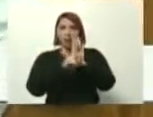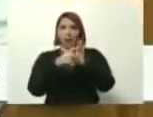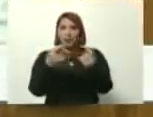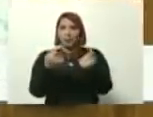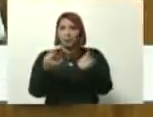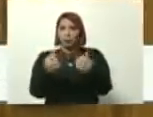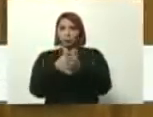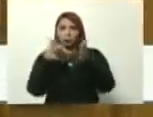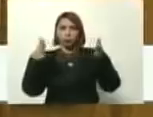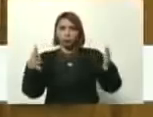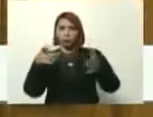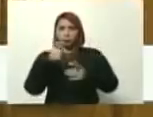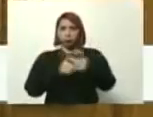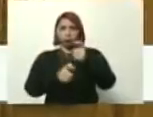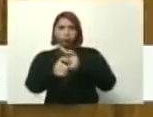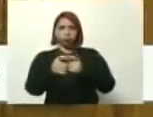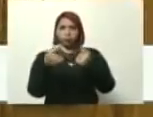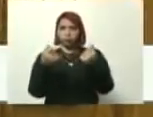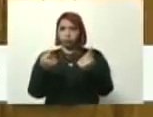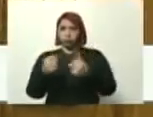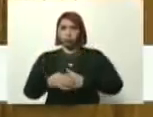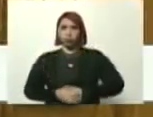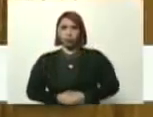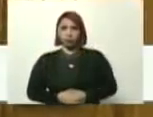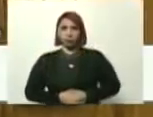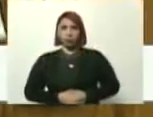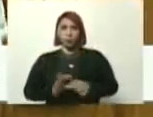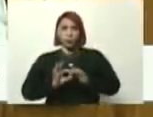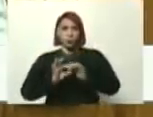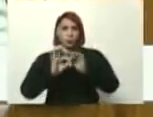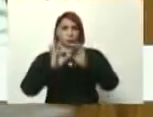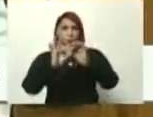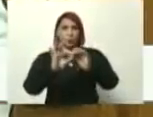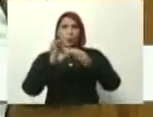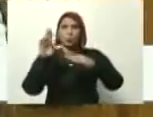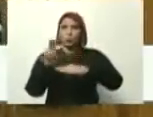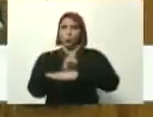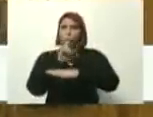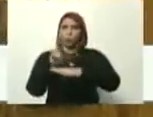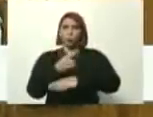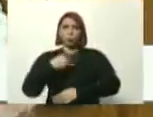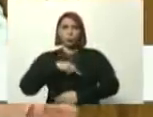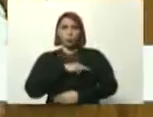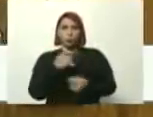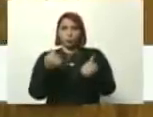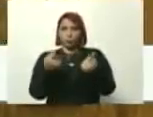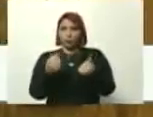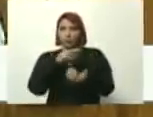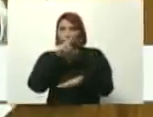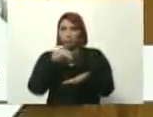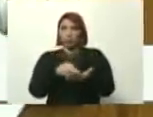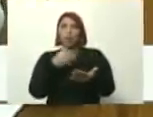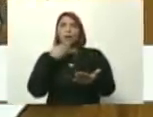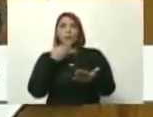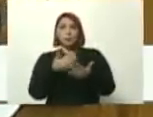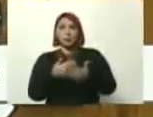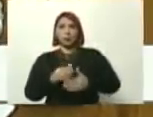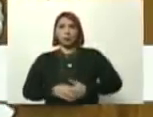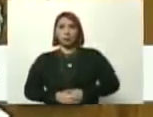a las grandes transacciones financieras para consolidar el uso de nuestra moneda nacional. Pido de ustedes